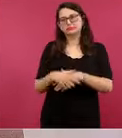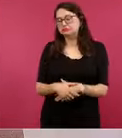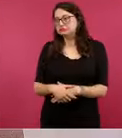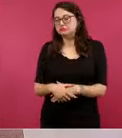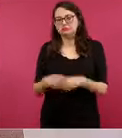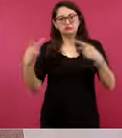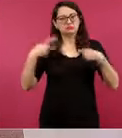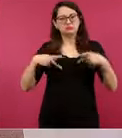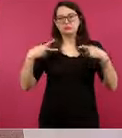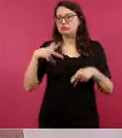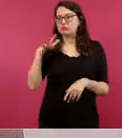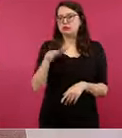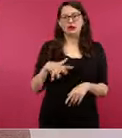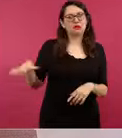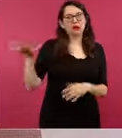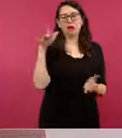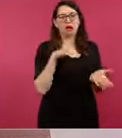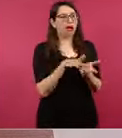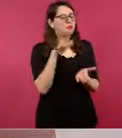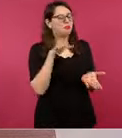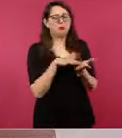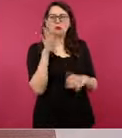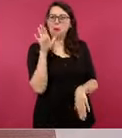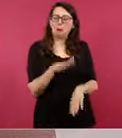Sí, pero ya empiezan a.